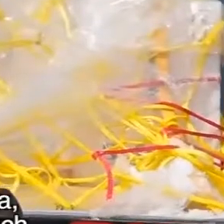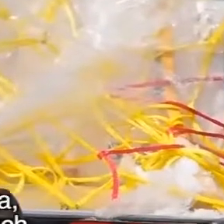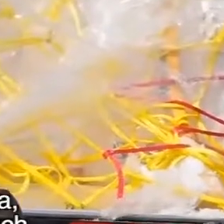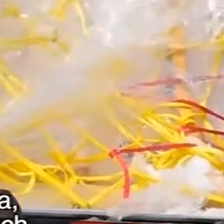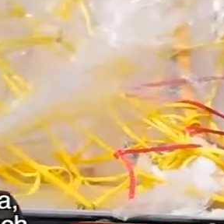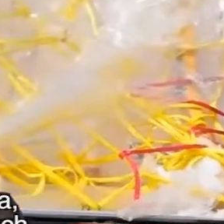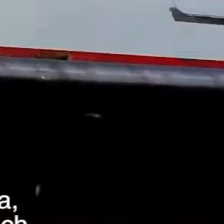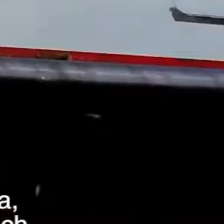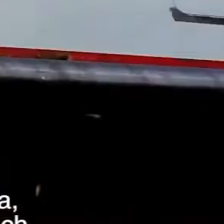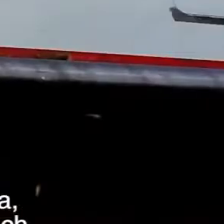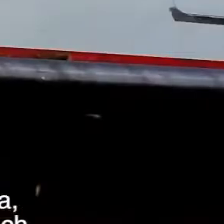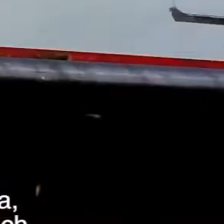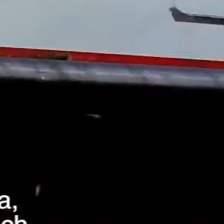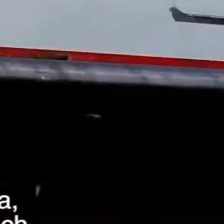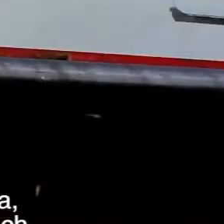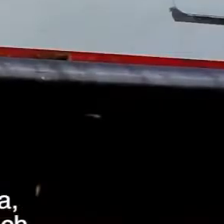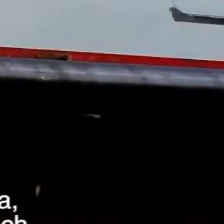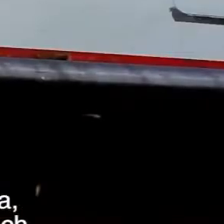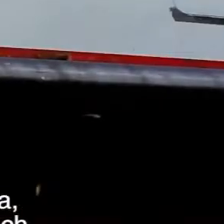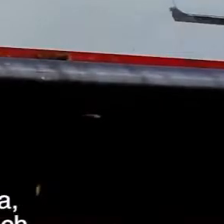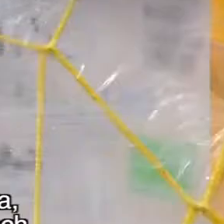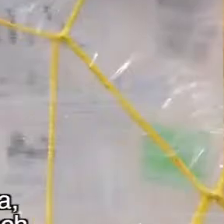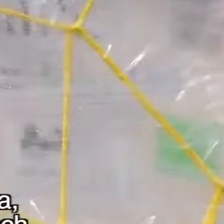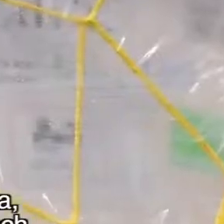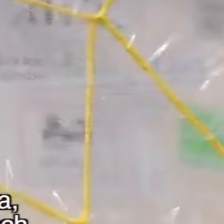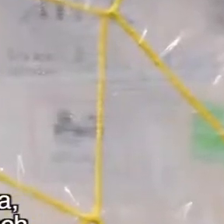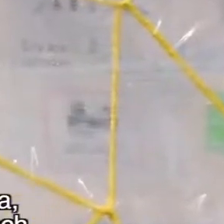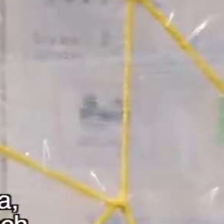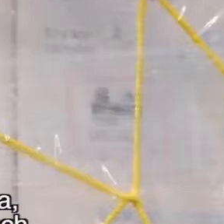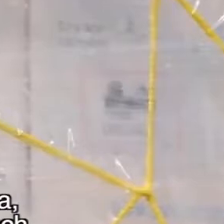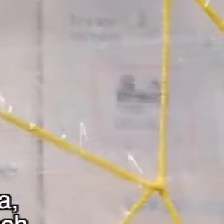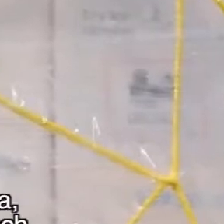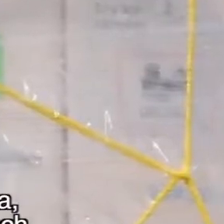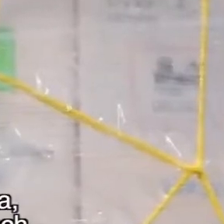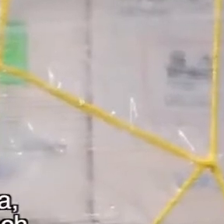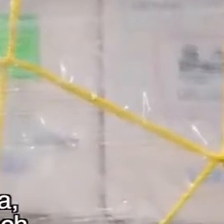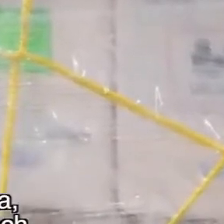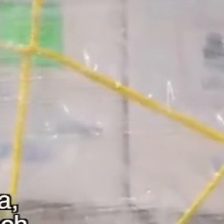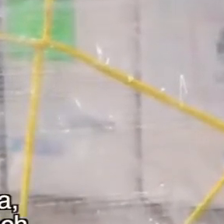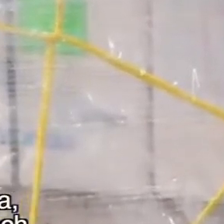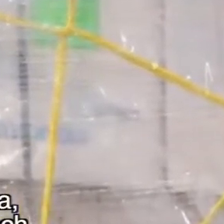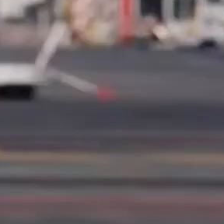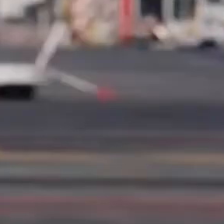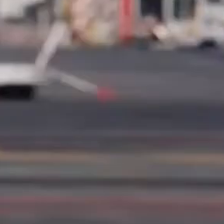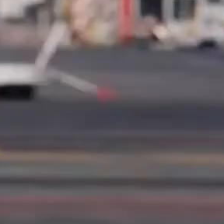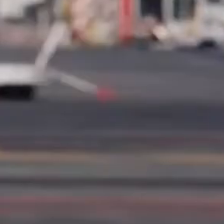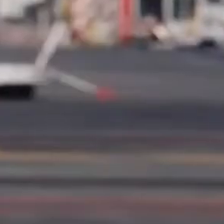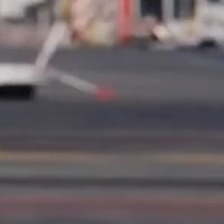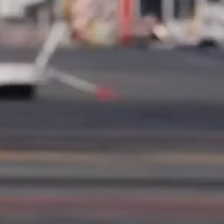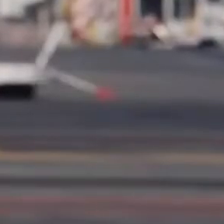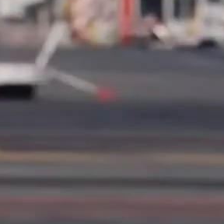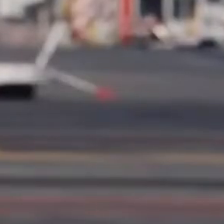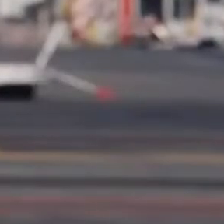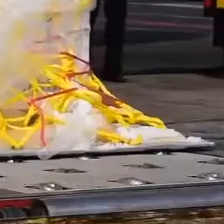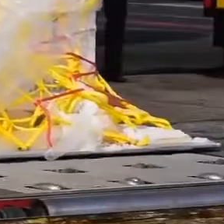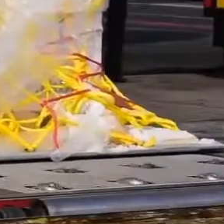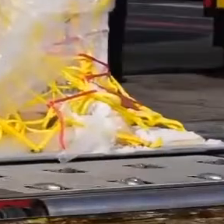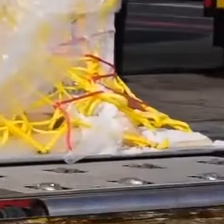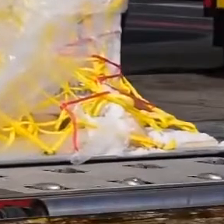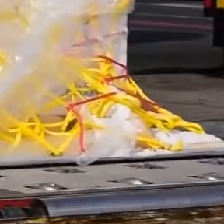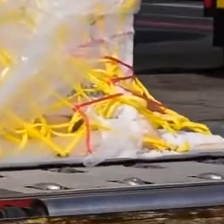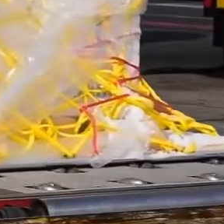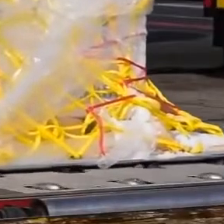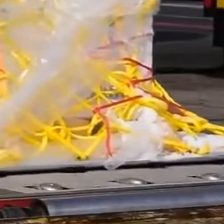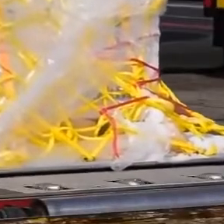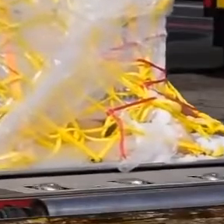Unas horas después, a las 10 de la mañana, arribaron 487.500 dosis de Pfizer-BioNTech como parte de los envíos semanales de